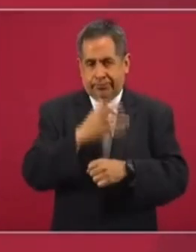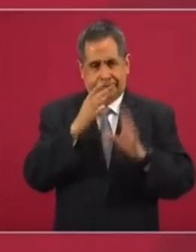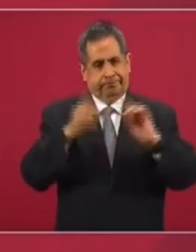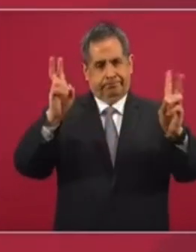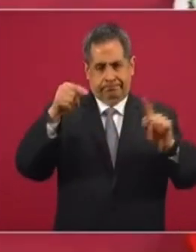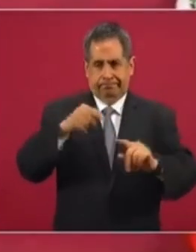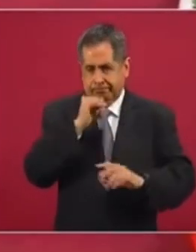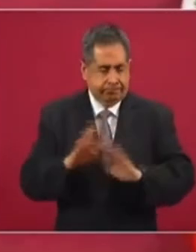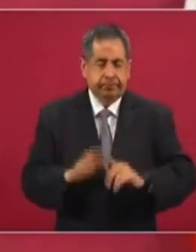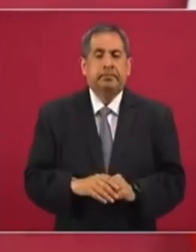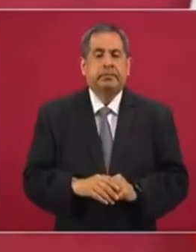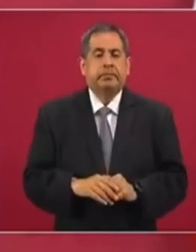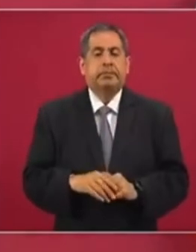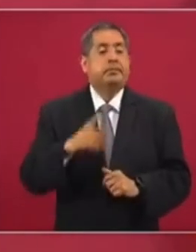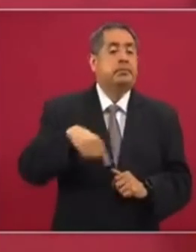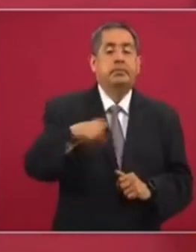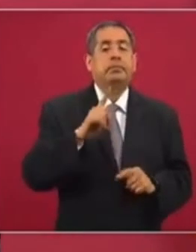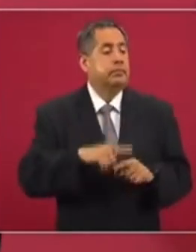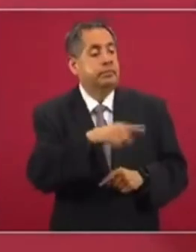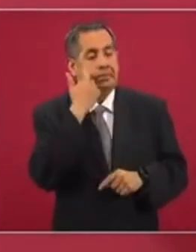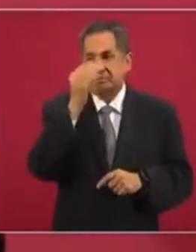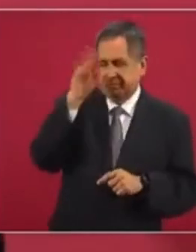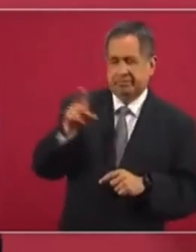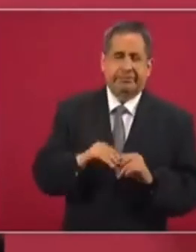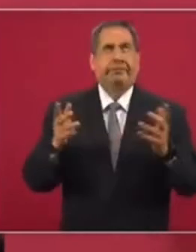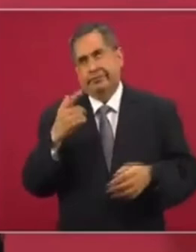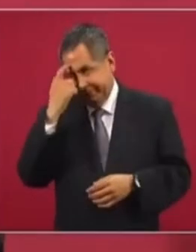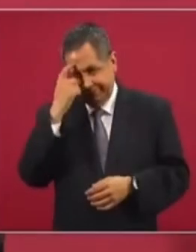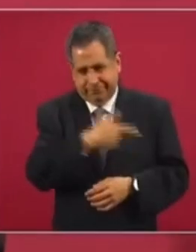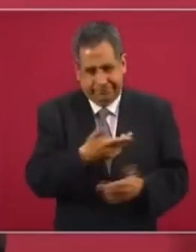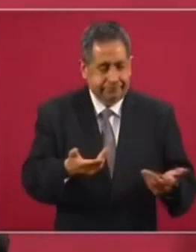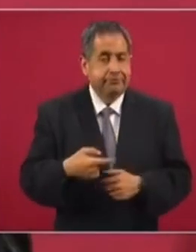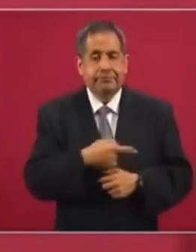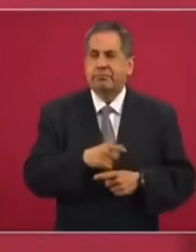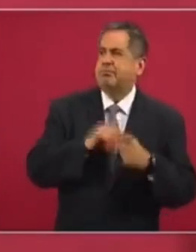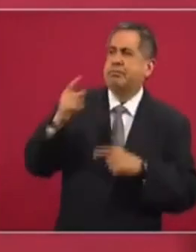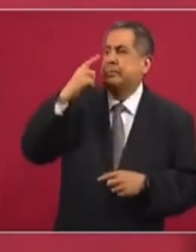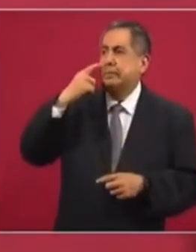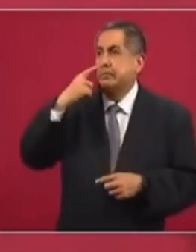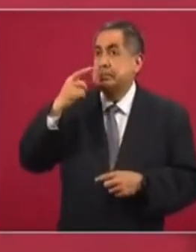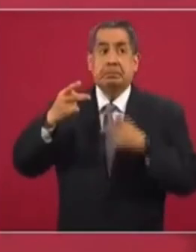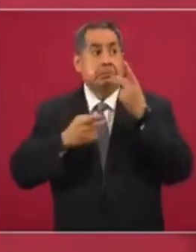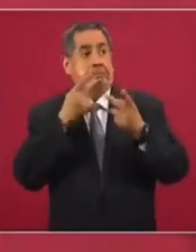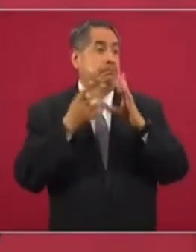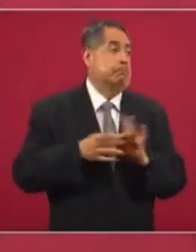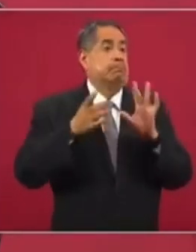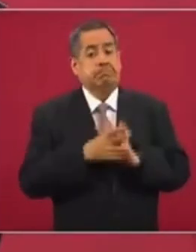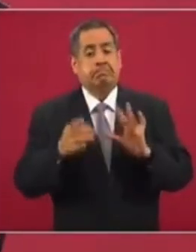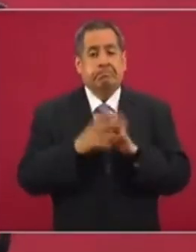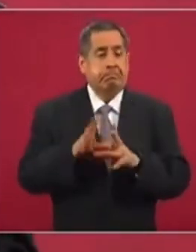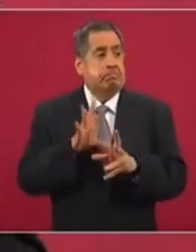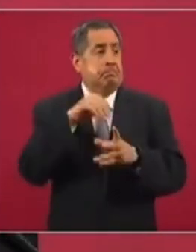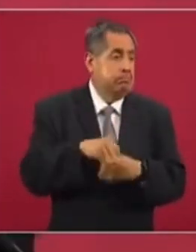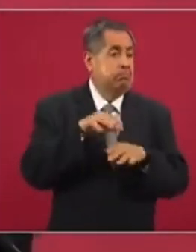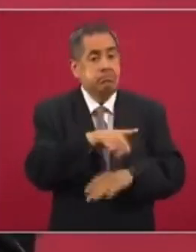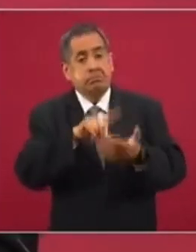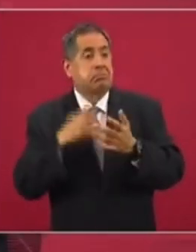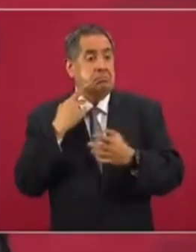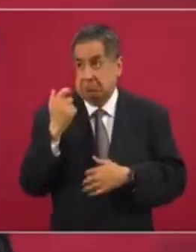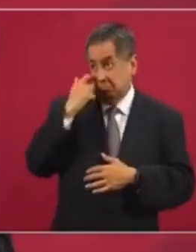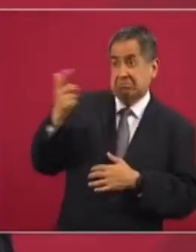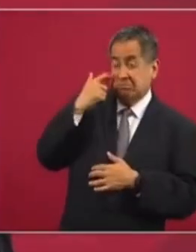y además porque pues lo que quisieran mis adversarios son muy obvios este que yo me esté y me estuviera en estos